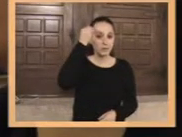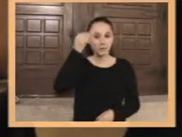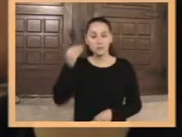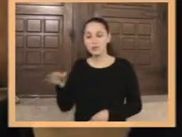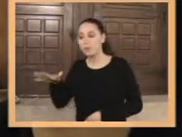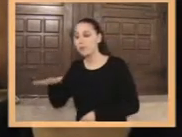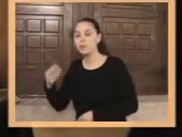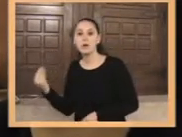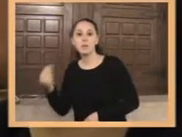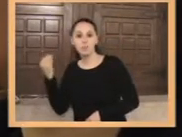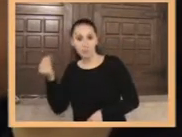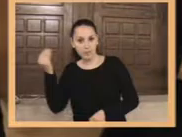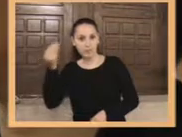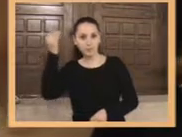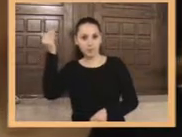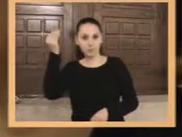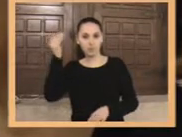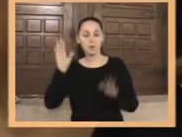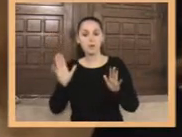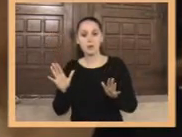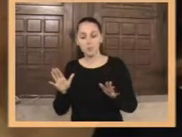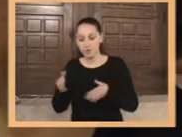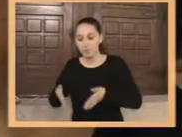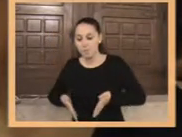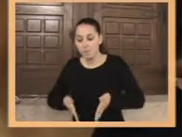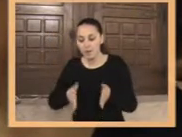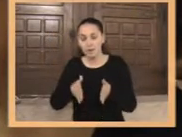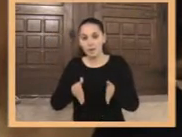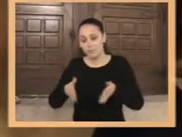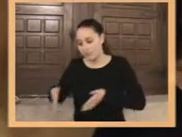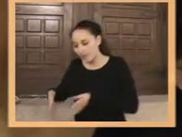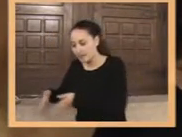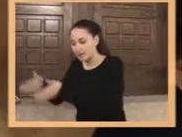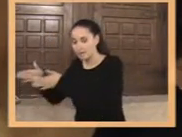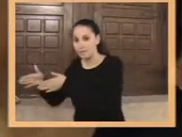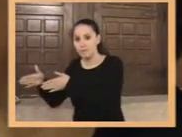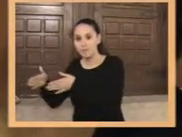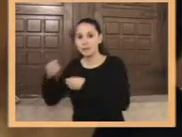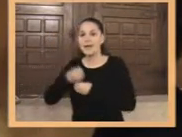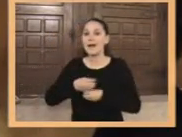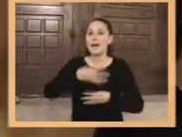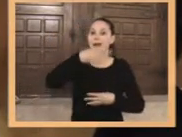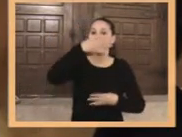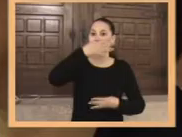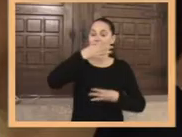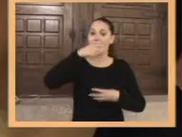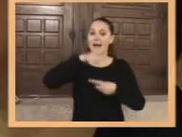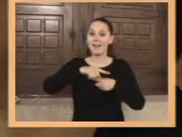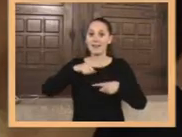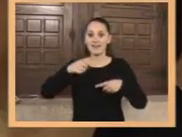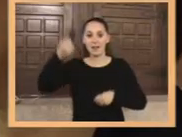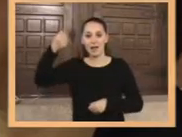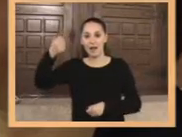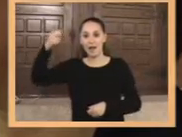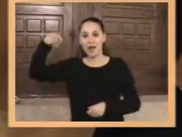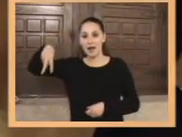plaza sigue estando instalada en el acerado un andamiaje que estrecha